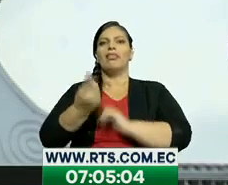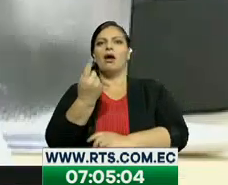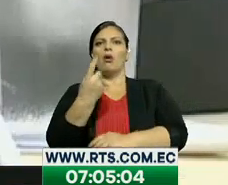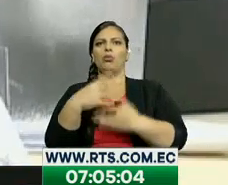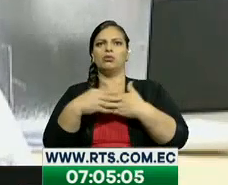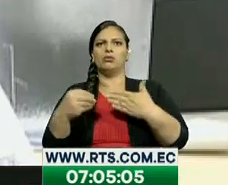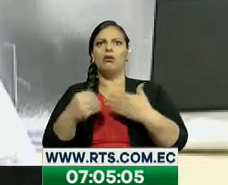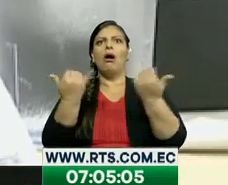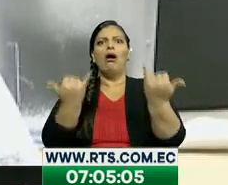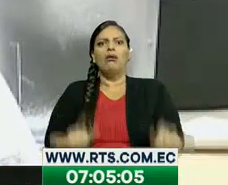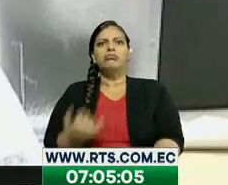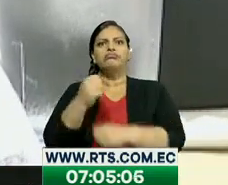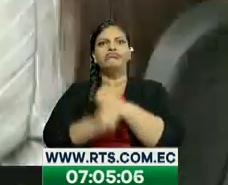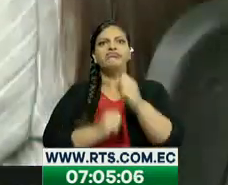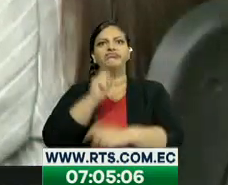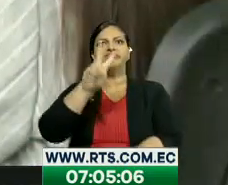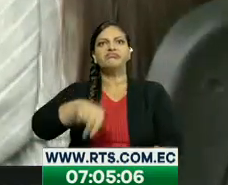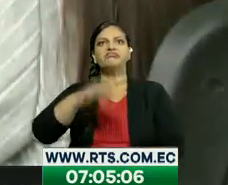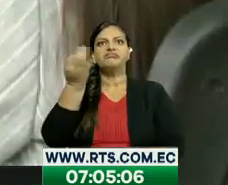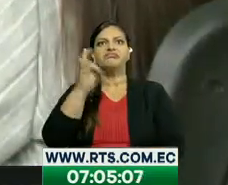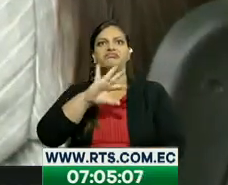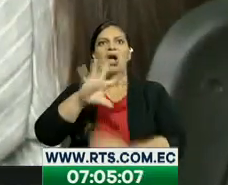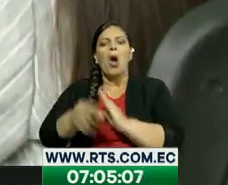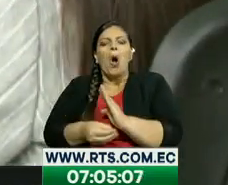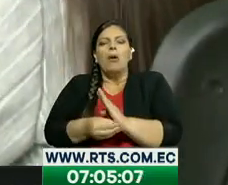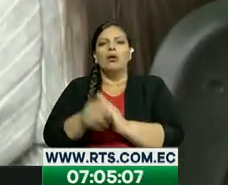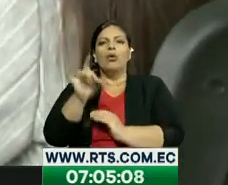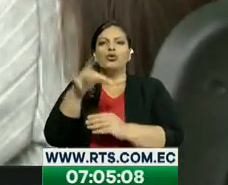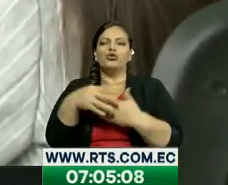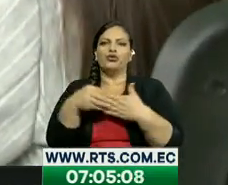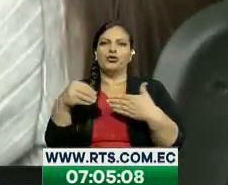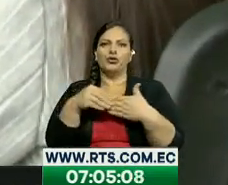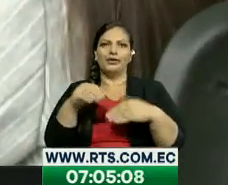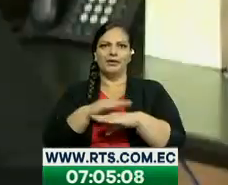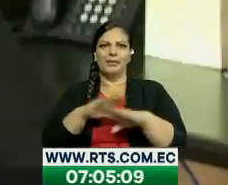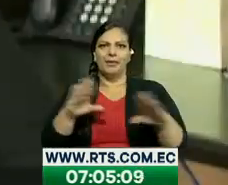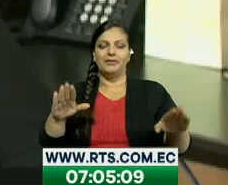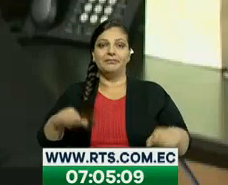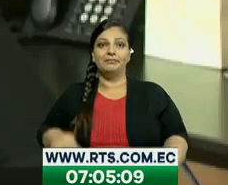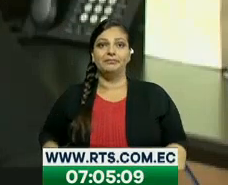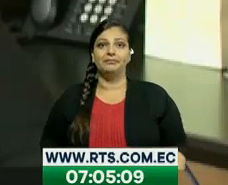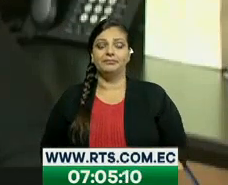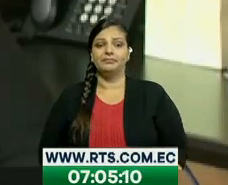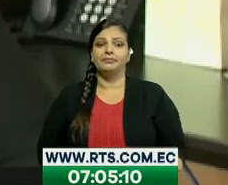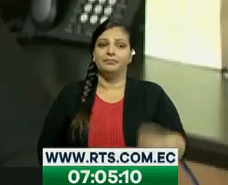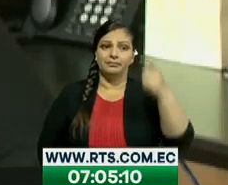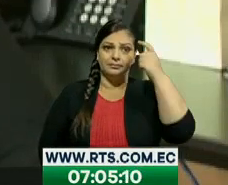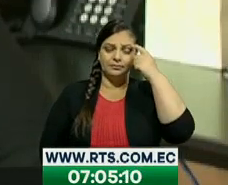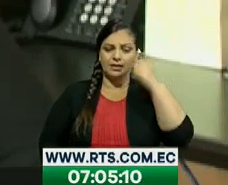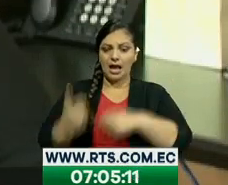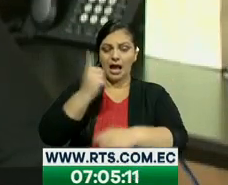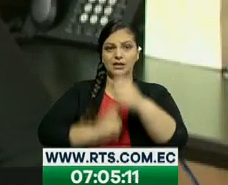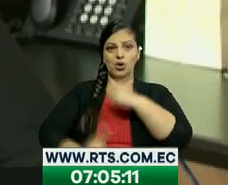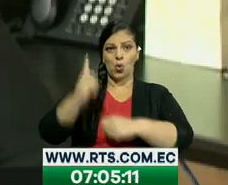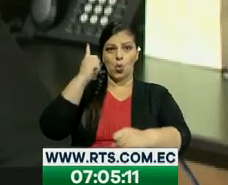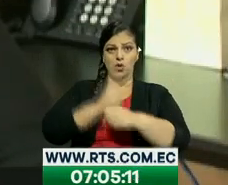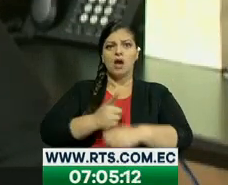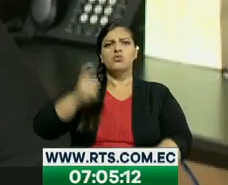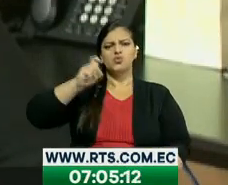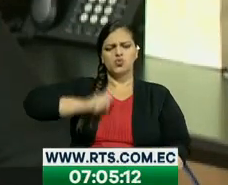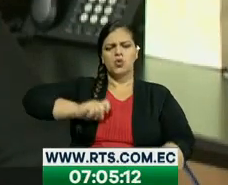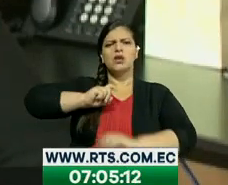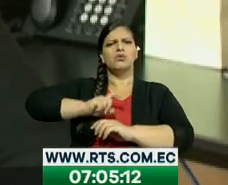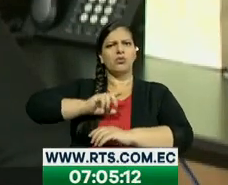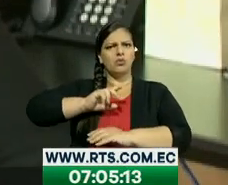aumento, mismo que aseguró fue acertado para la situación del país. Que el alza salarial del año pasado cubrió casi